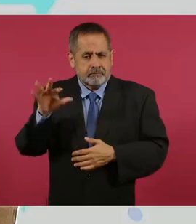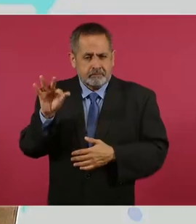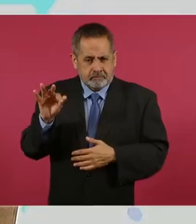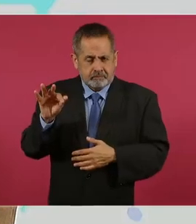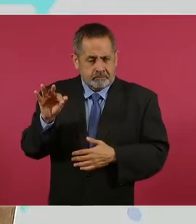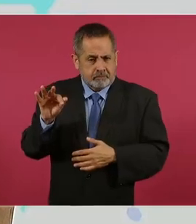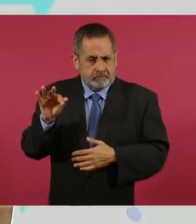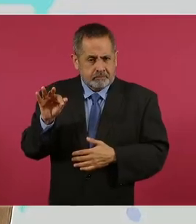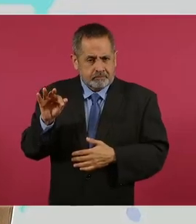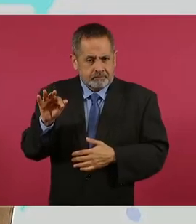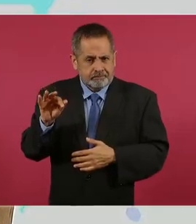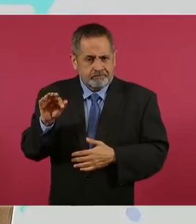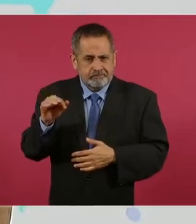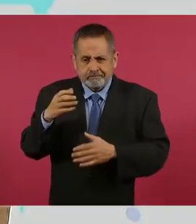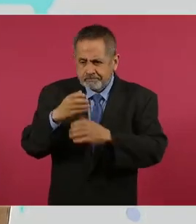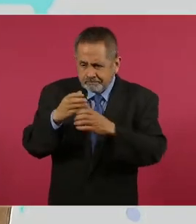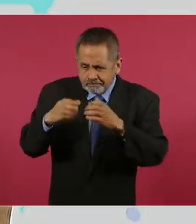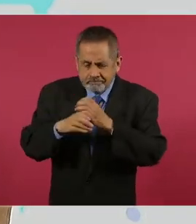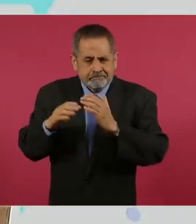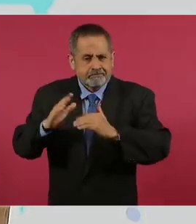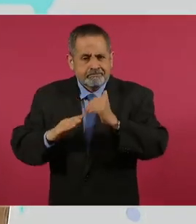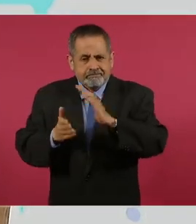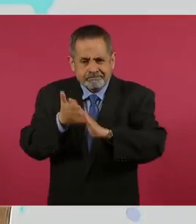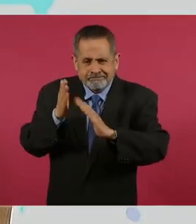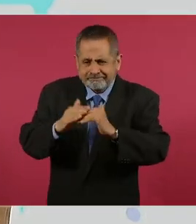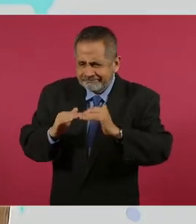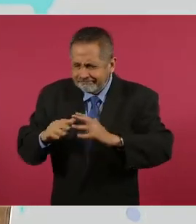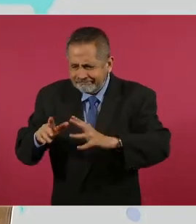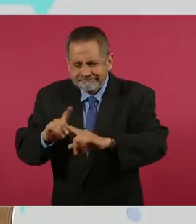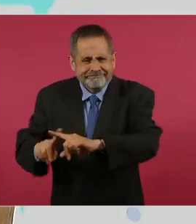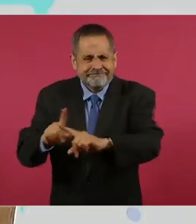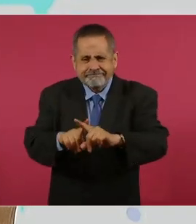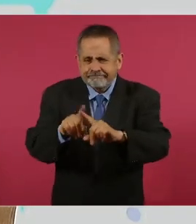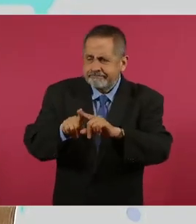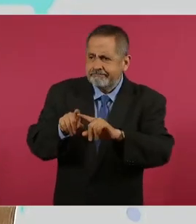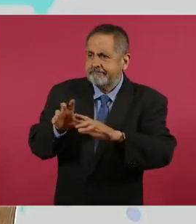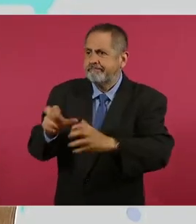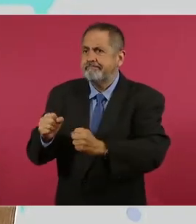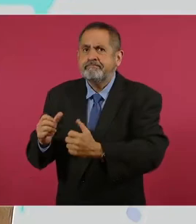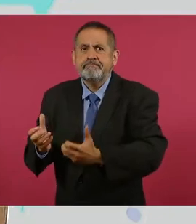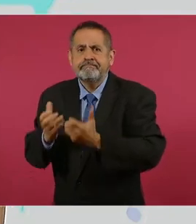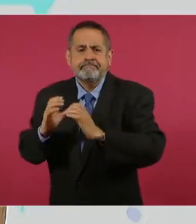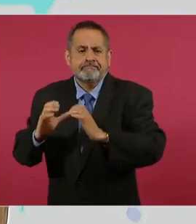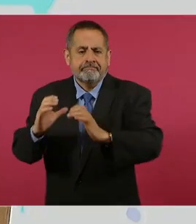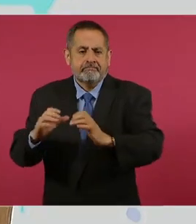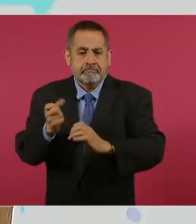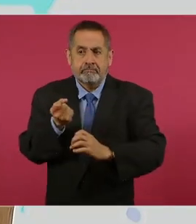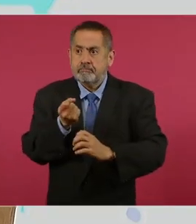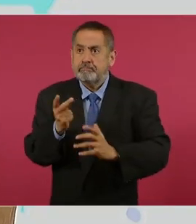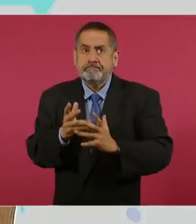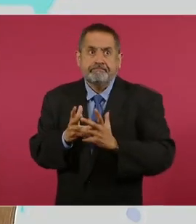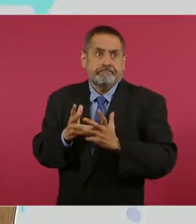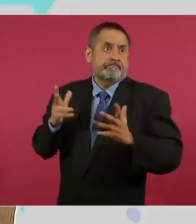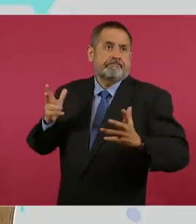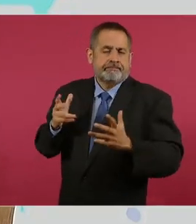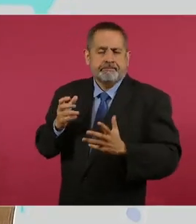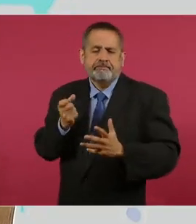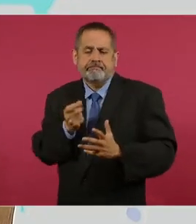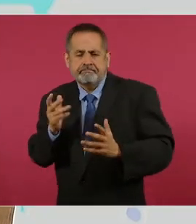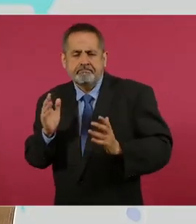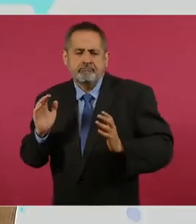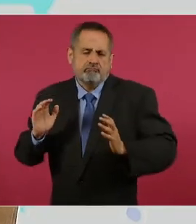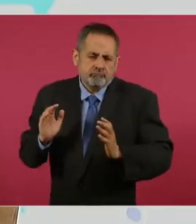50.340 estructuras construidas de diferente carácter, algunas de mayor magnitud, a otras tal